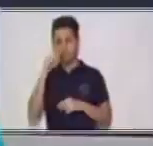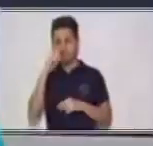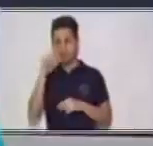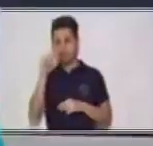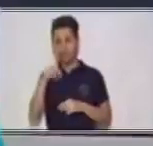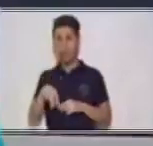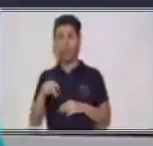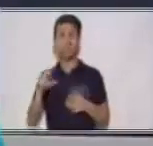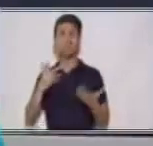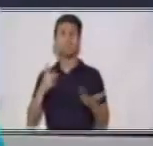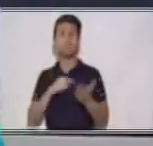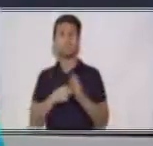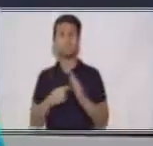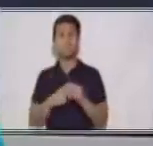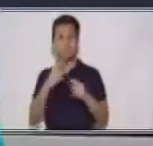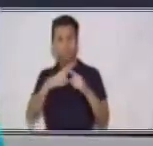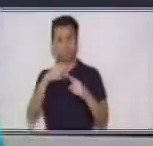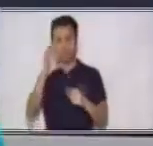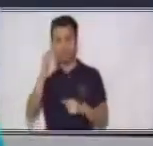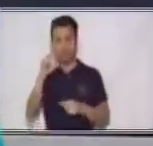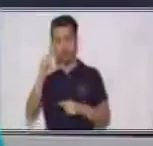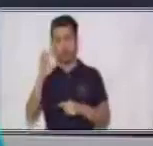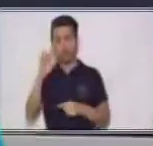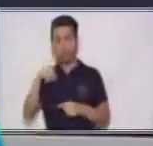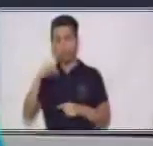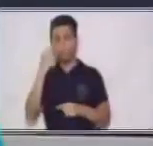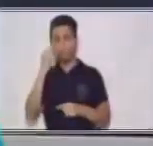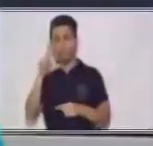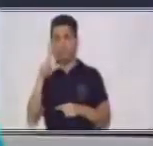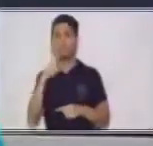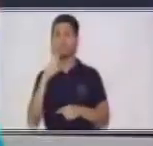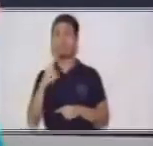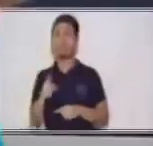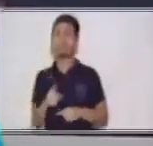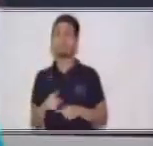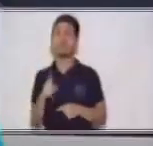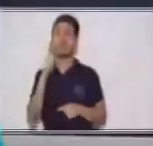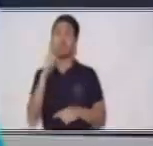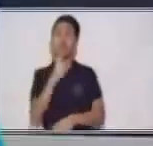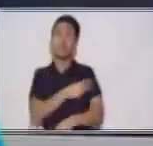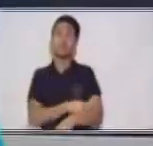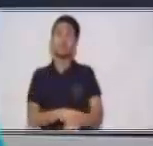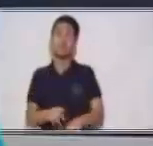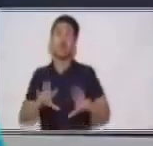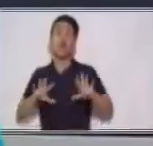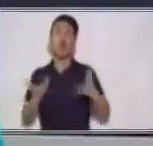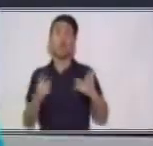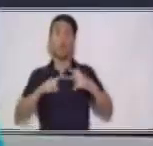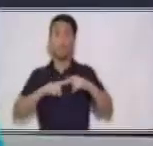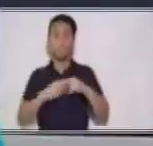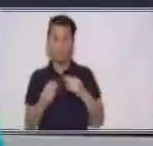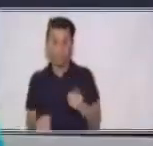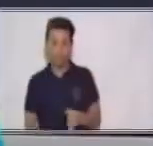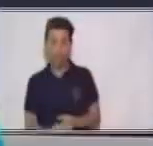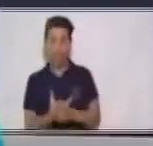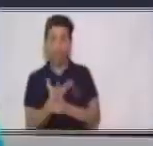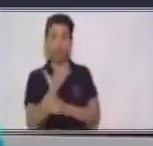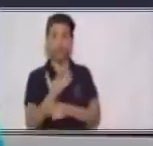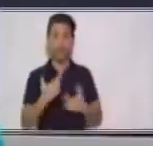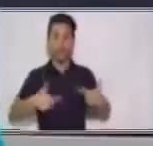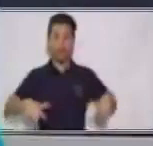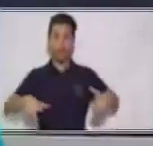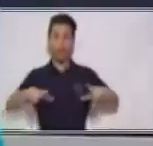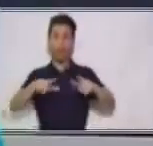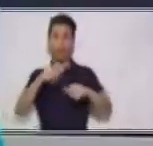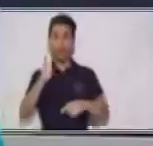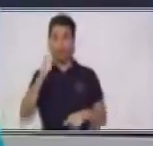hablar del Chocomil? Resulta que es la historia de cómo se origina el lago de Atitlán. Antes existían